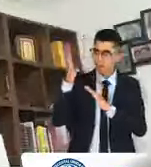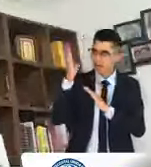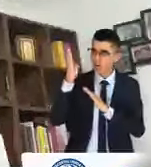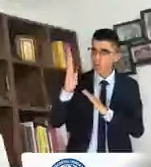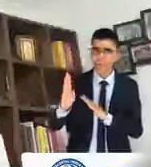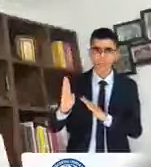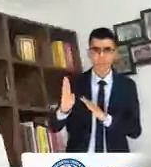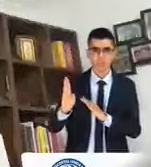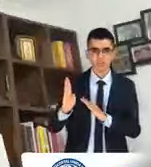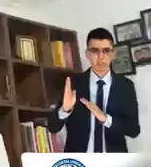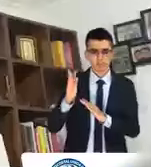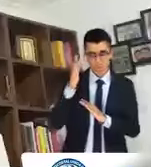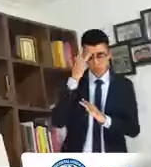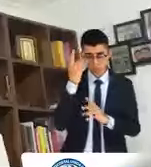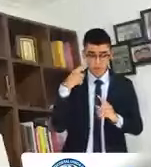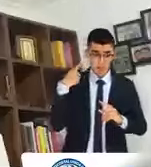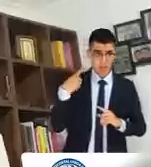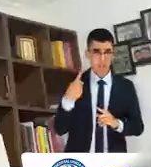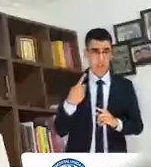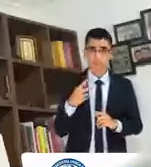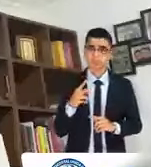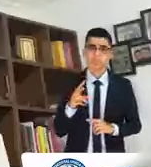adoran, por algo.